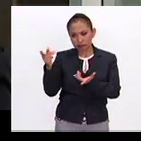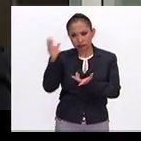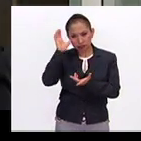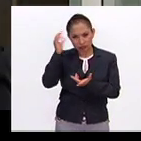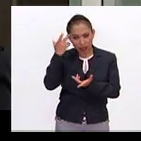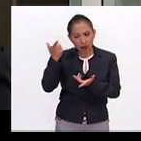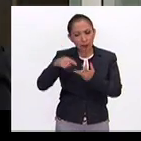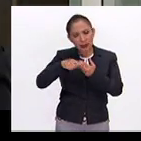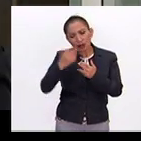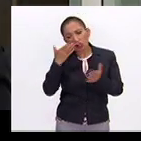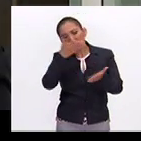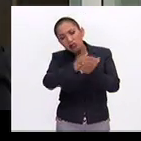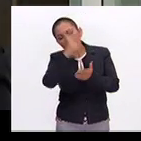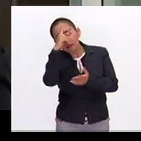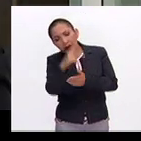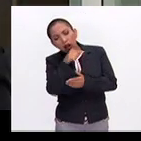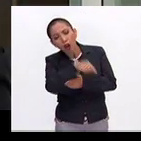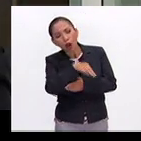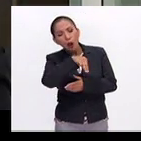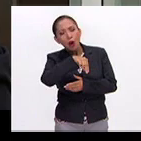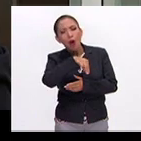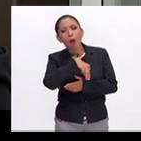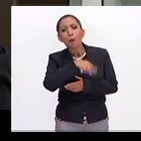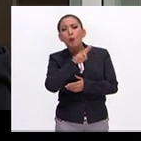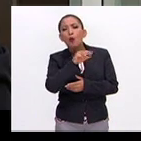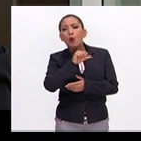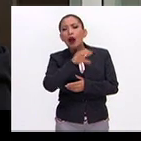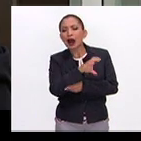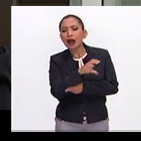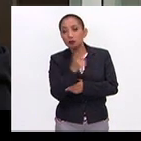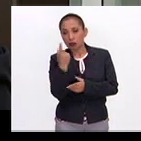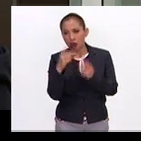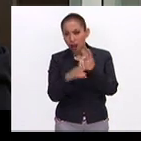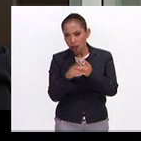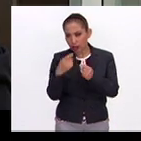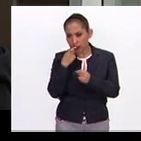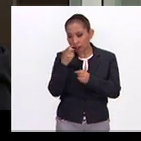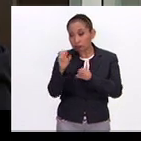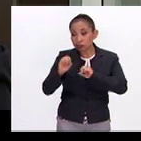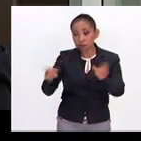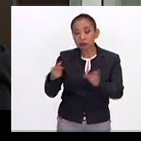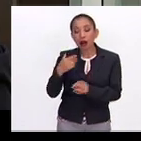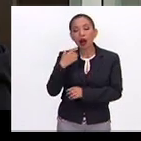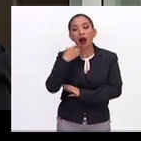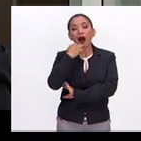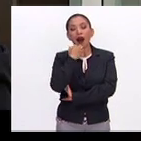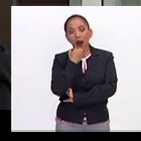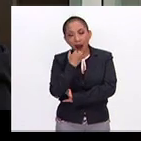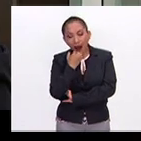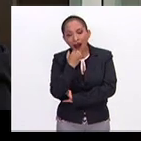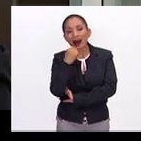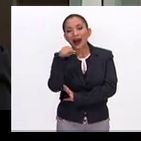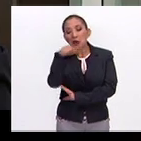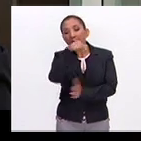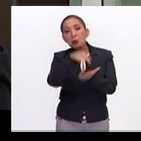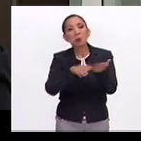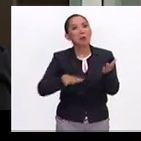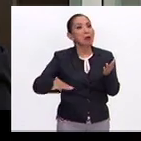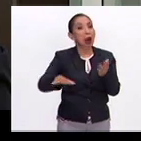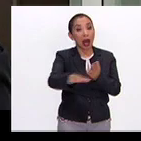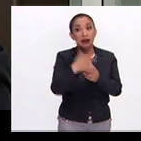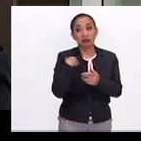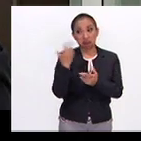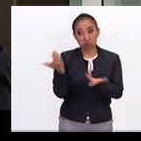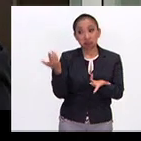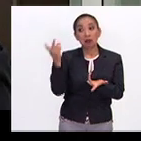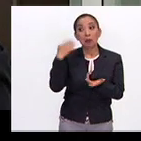en México y se aproximó al MUAC, una cosa que le quedó claro es que era un sitio demandante